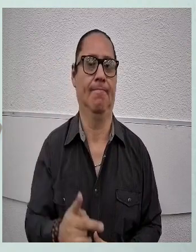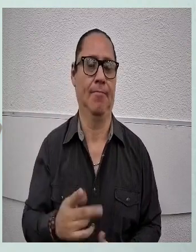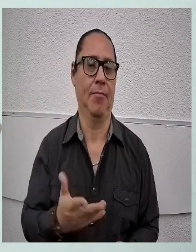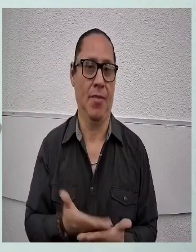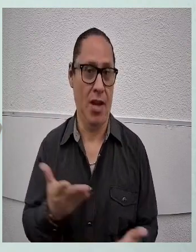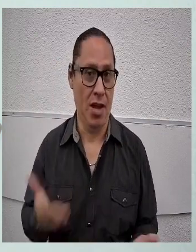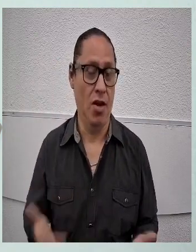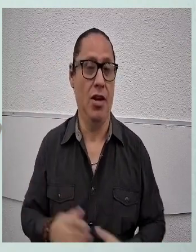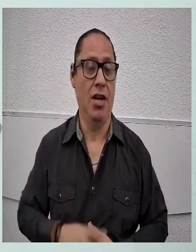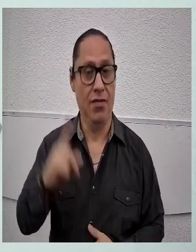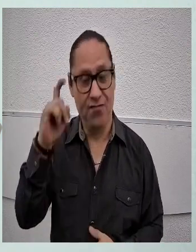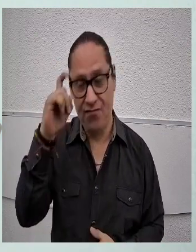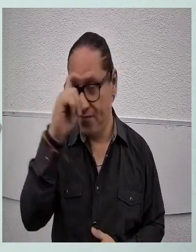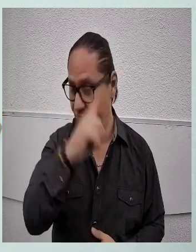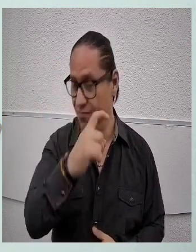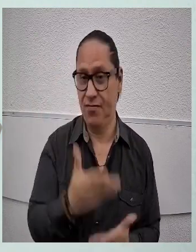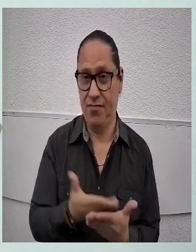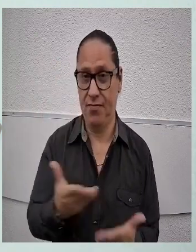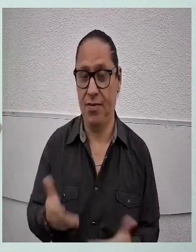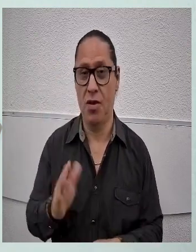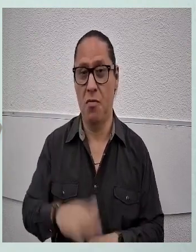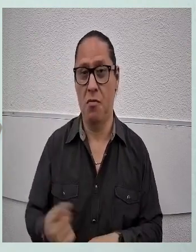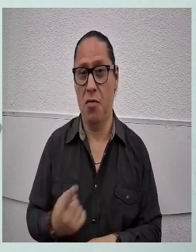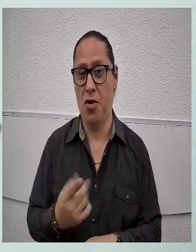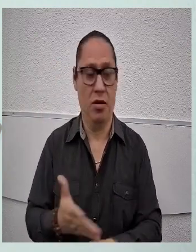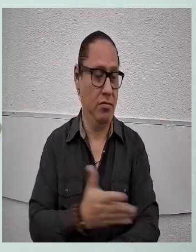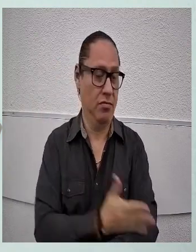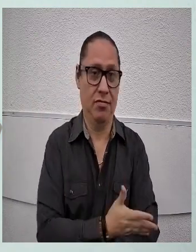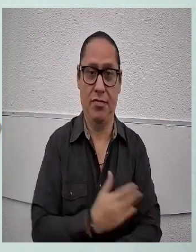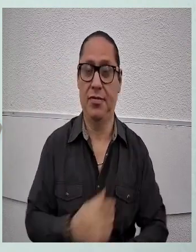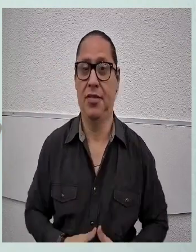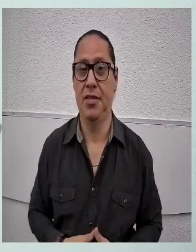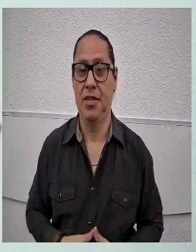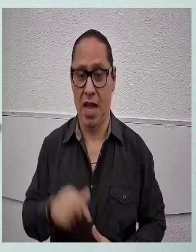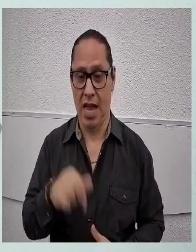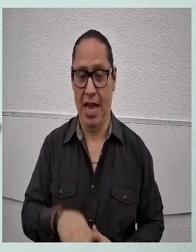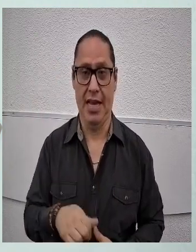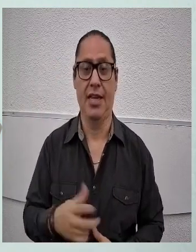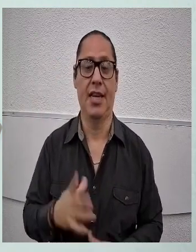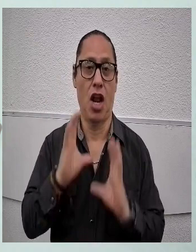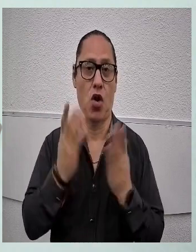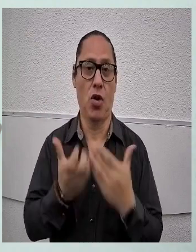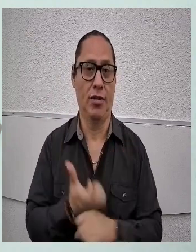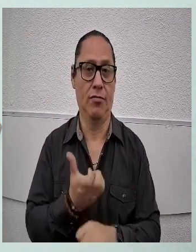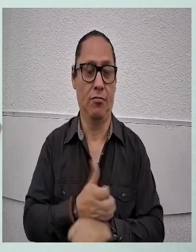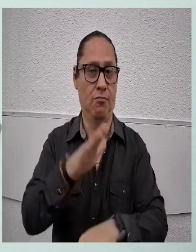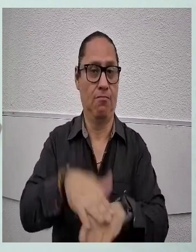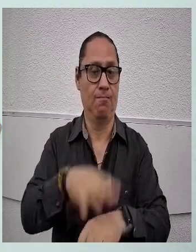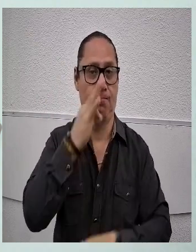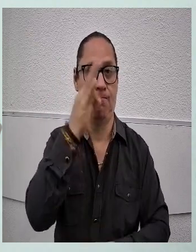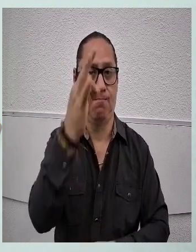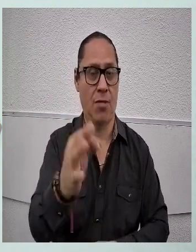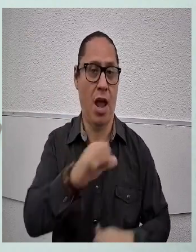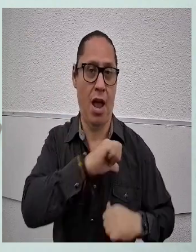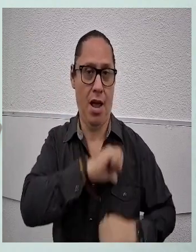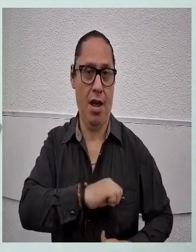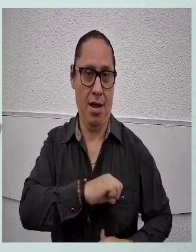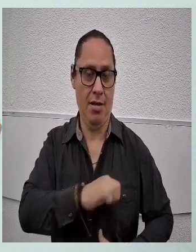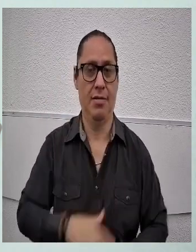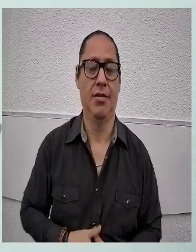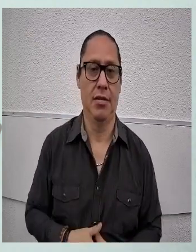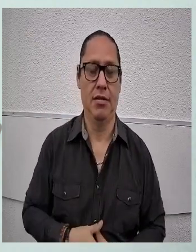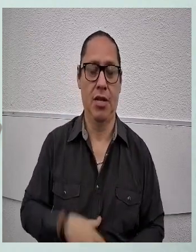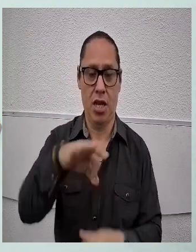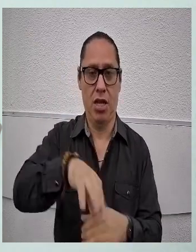pasando tiempos difíciles y es por lo anterior que desde esta Tribuna exhorto tanto a las autoridades